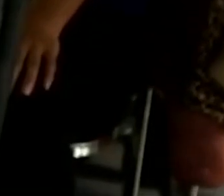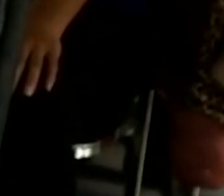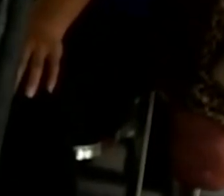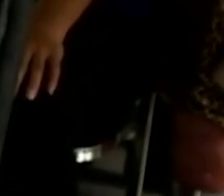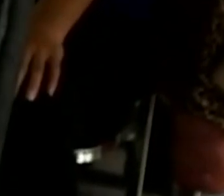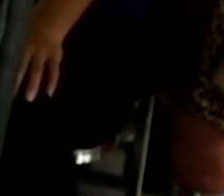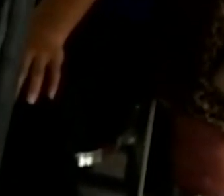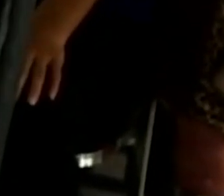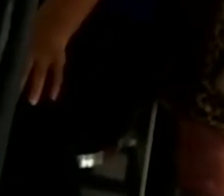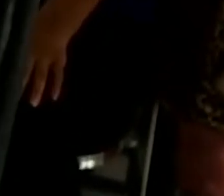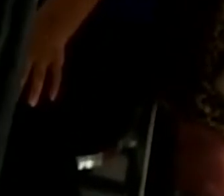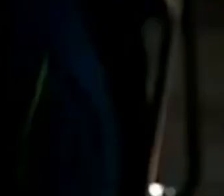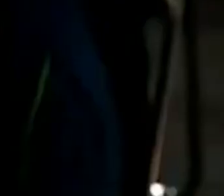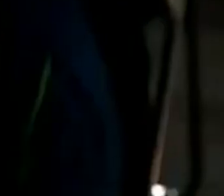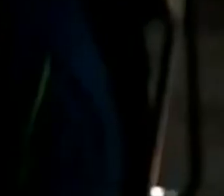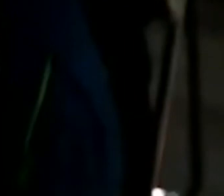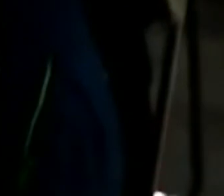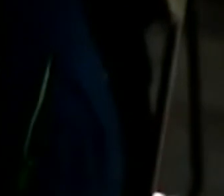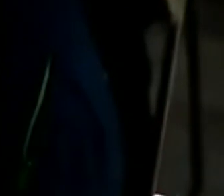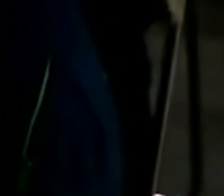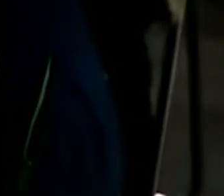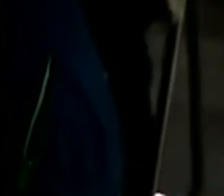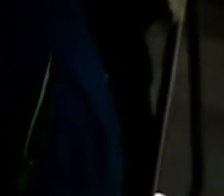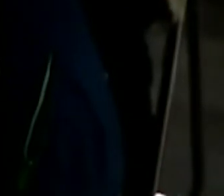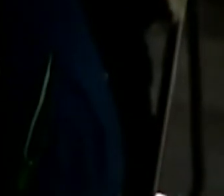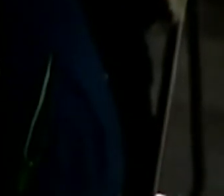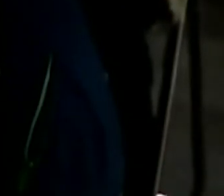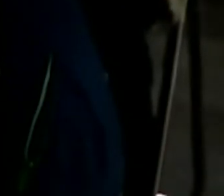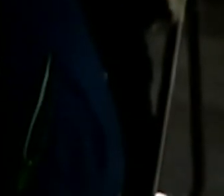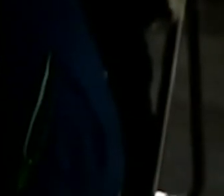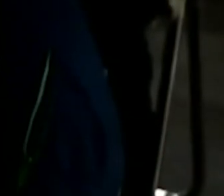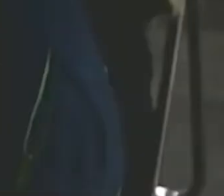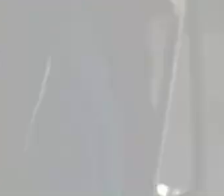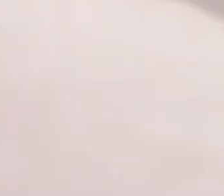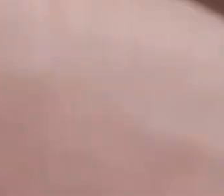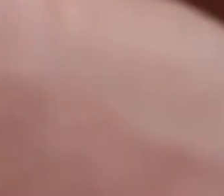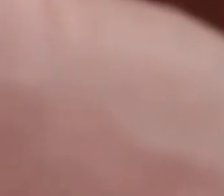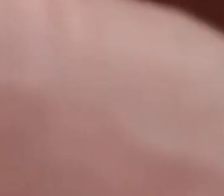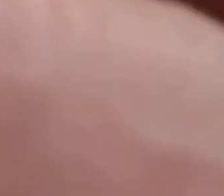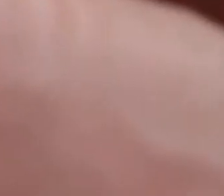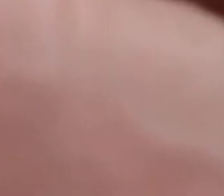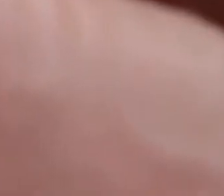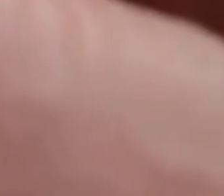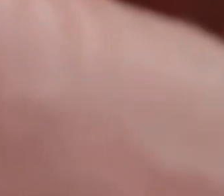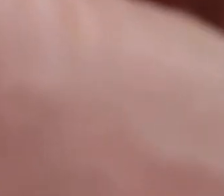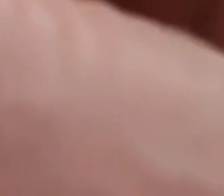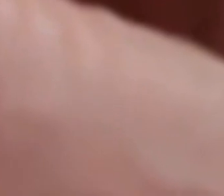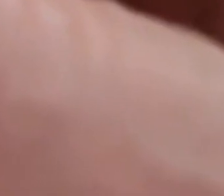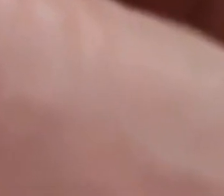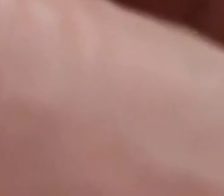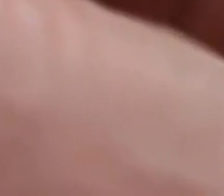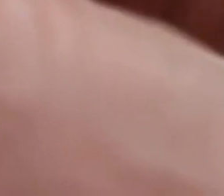Innovación Pública, Eduardo Clark, explicó que solo se vacunará a los niños y niñas que tengan los 12 años cumplidos y que sean residentes de la